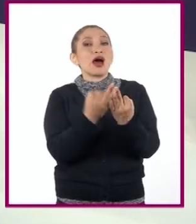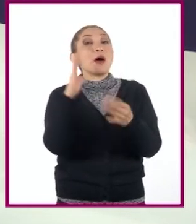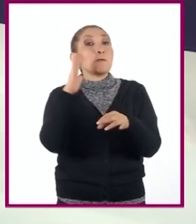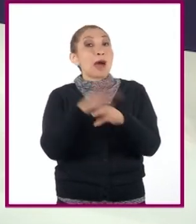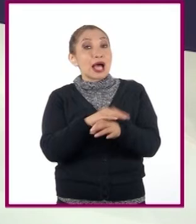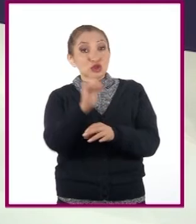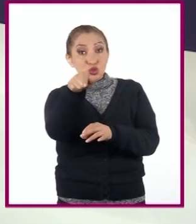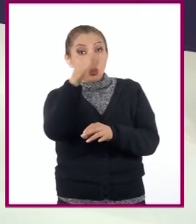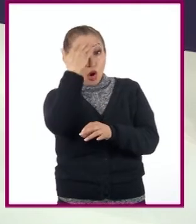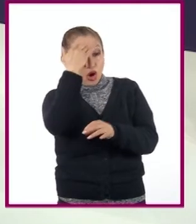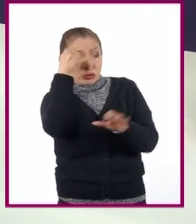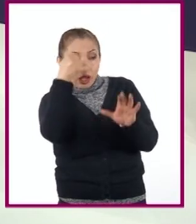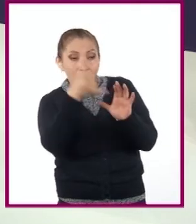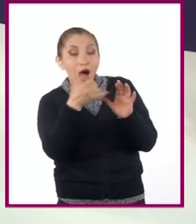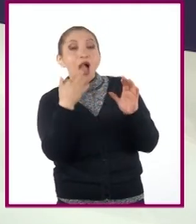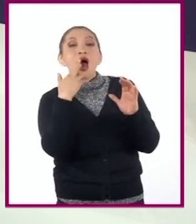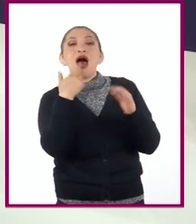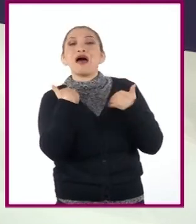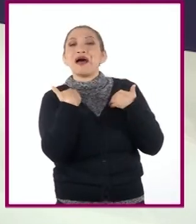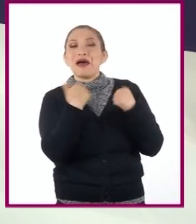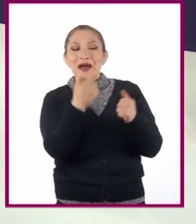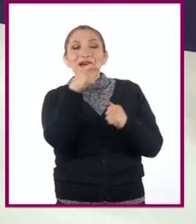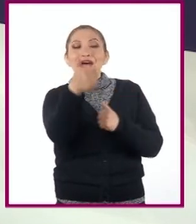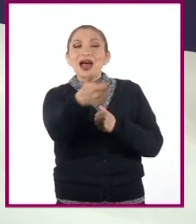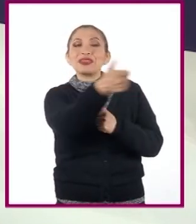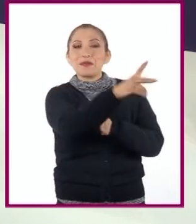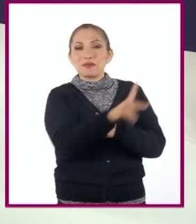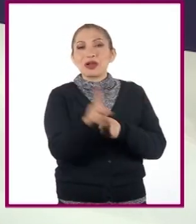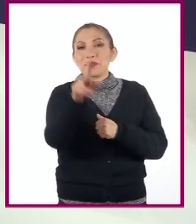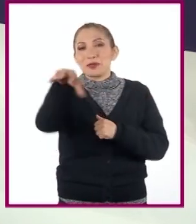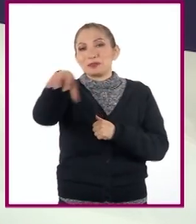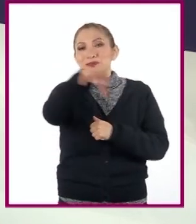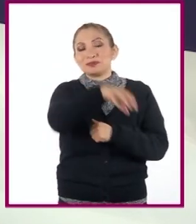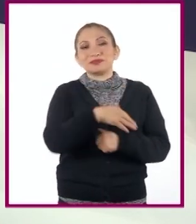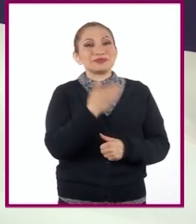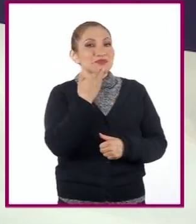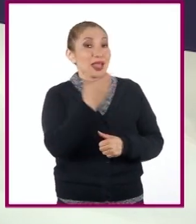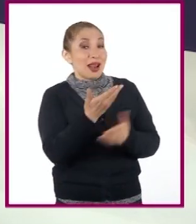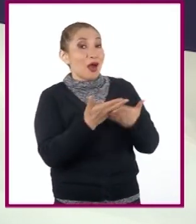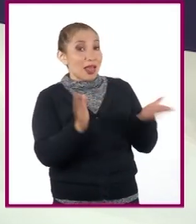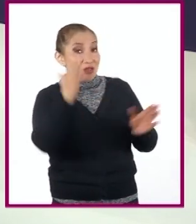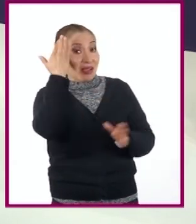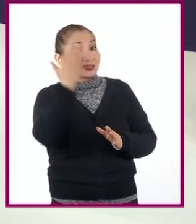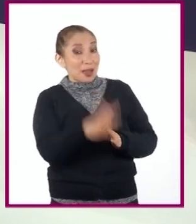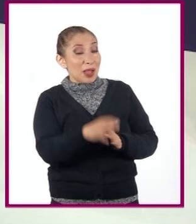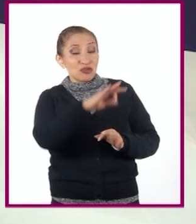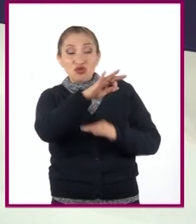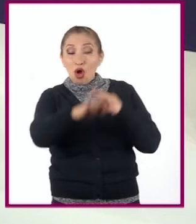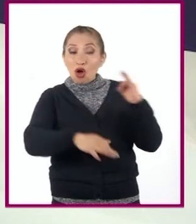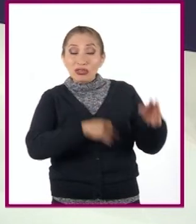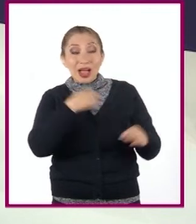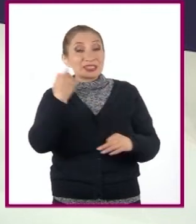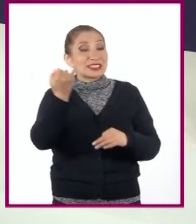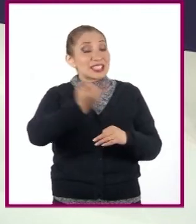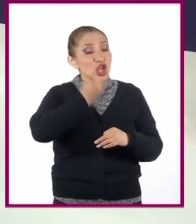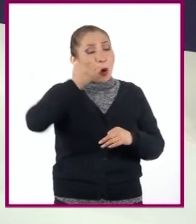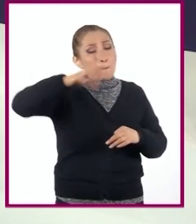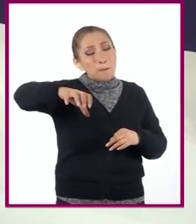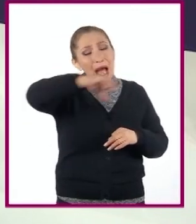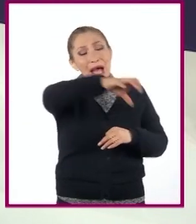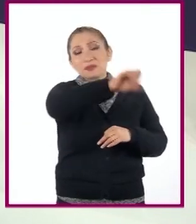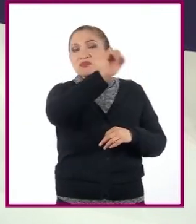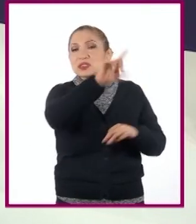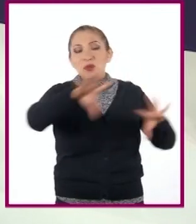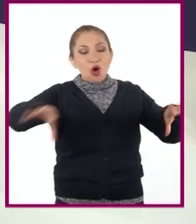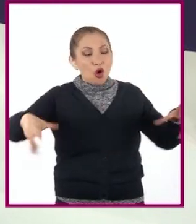los conozcan, mejor entenderán a cada pueblo. Muy bien, ahora ya sabemos que todas nuestras lenguas forman parte de